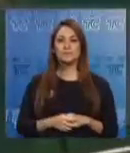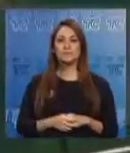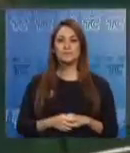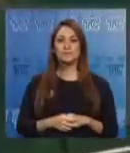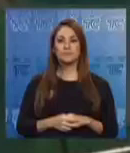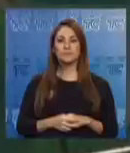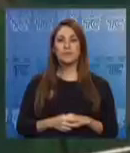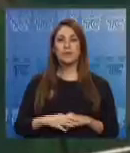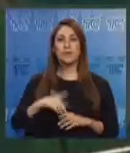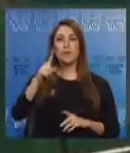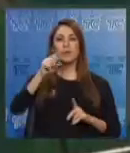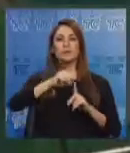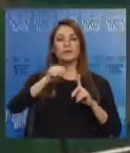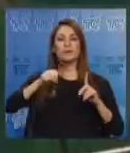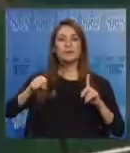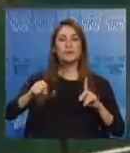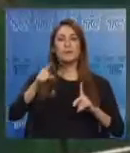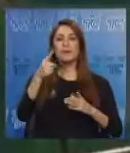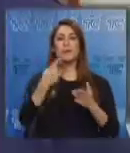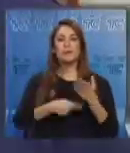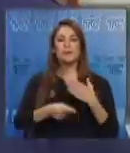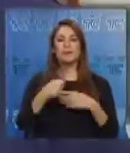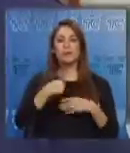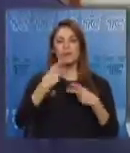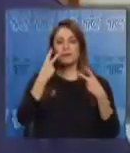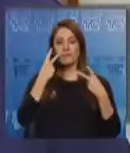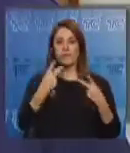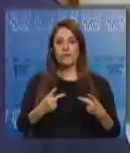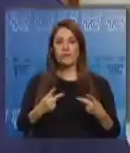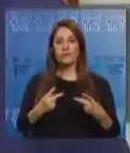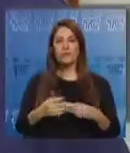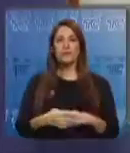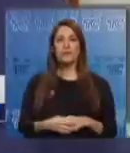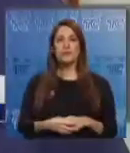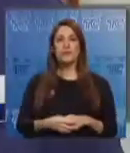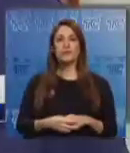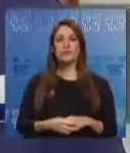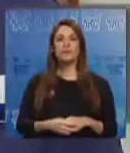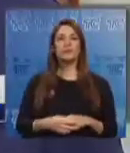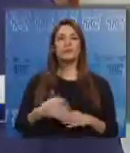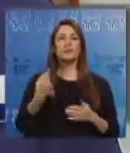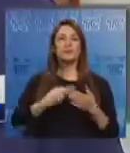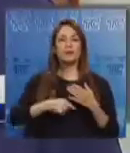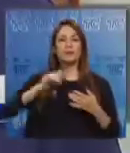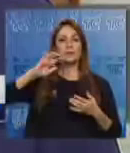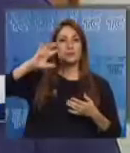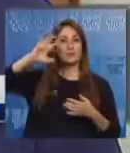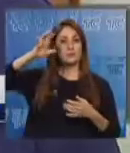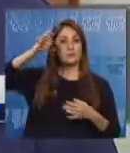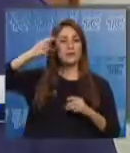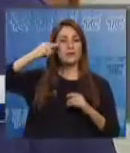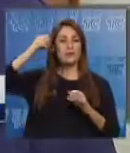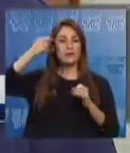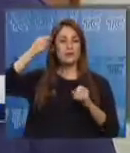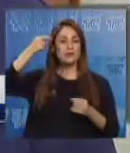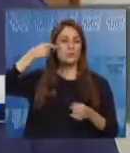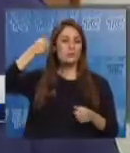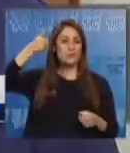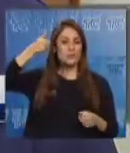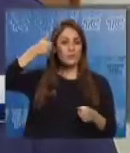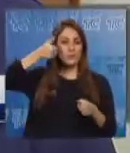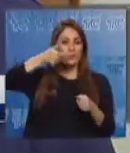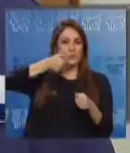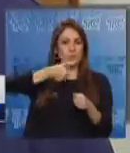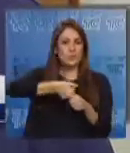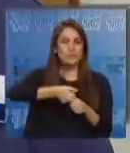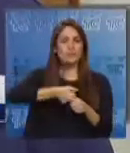Es un sistema informático el cual nos ayuda a visualizar un globo virtual, el cual nos permite ir capa por